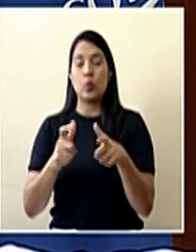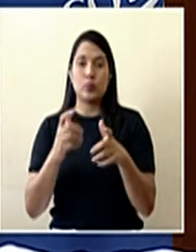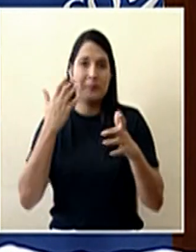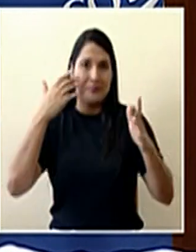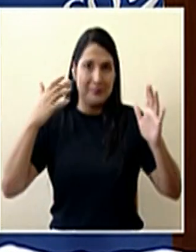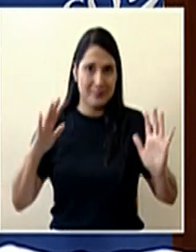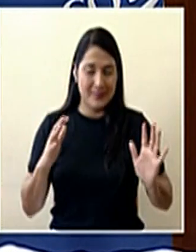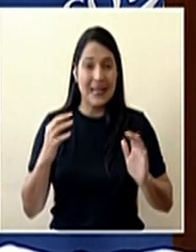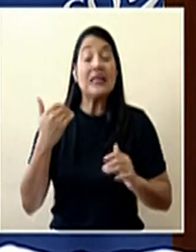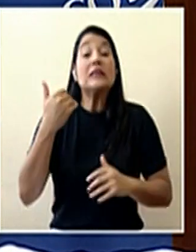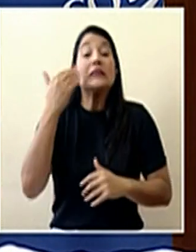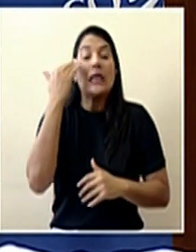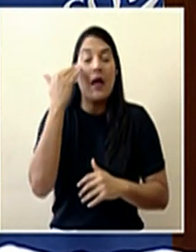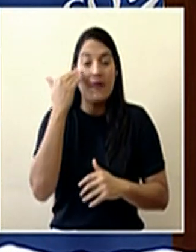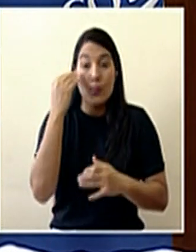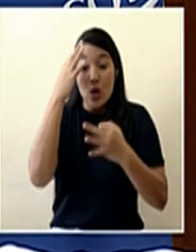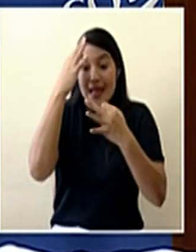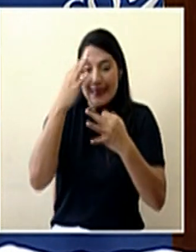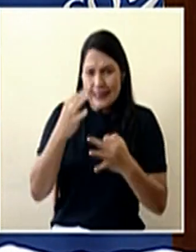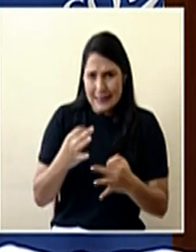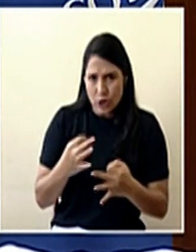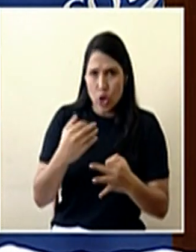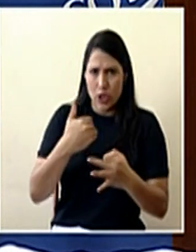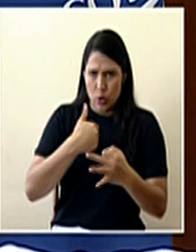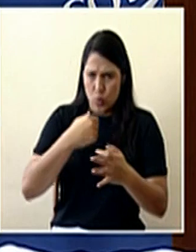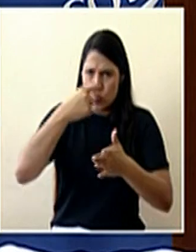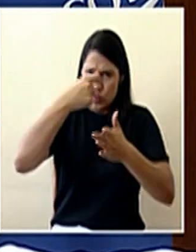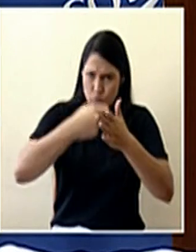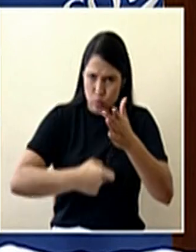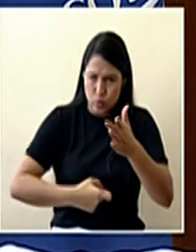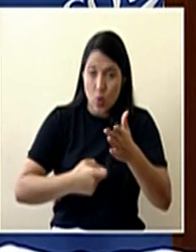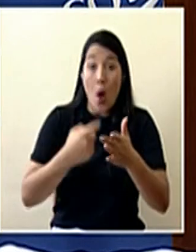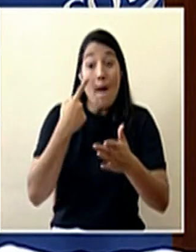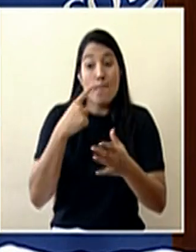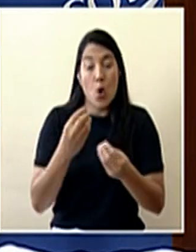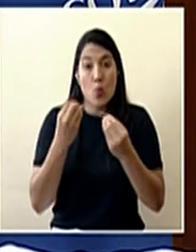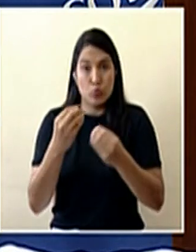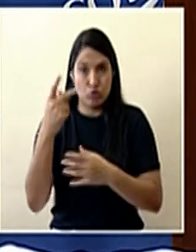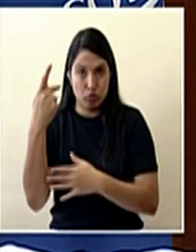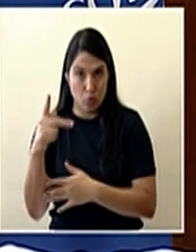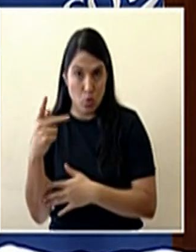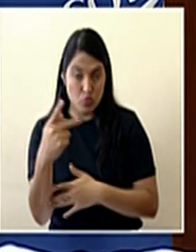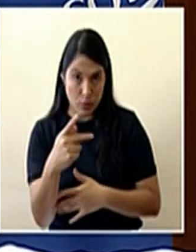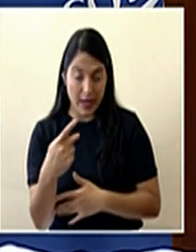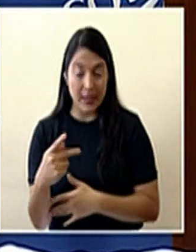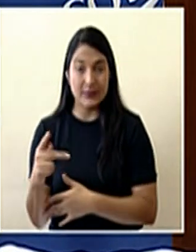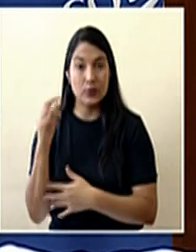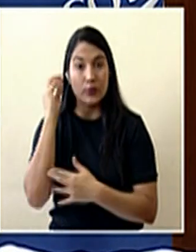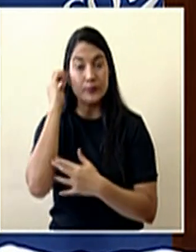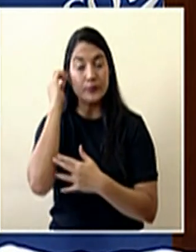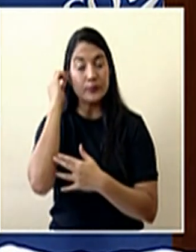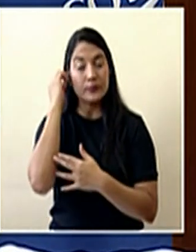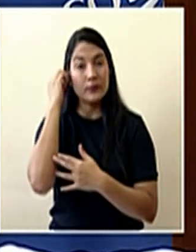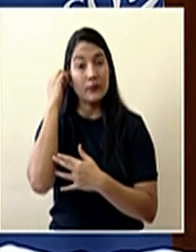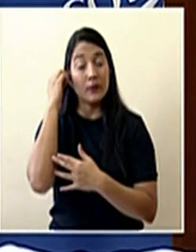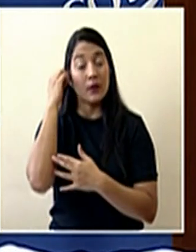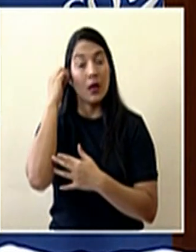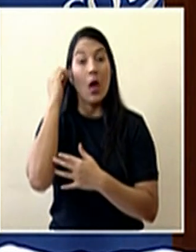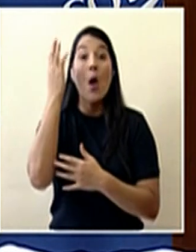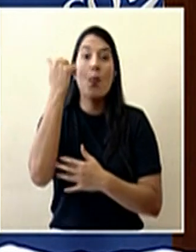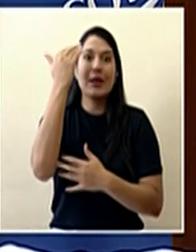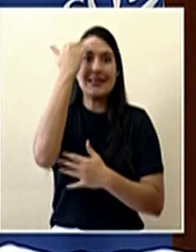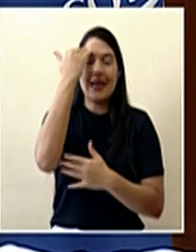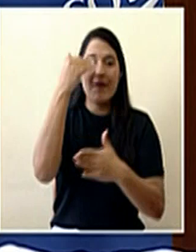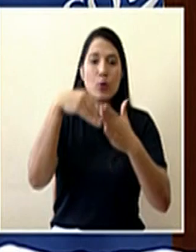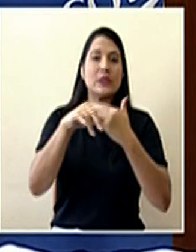medidas que hemos tomado, que han sido sumamente restrictivas porque había mucho riesgo por el histórico, el comportamiento de la población en Semana Santa, y que